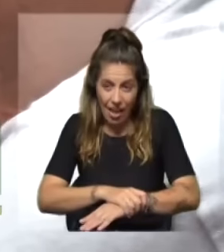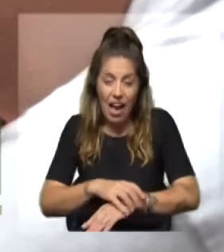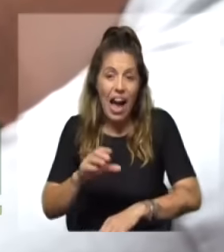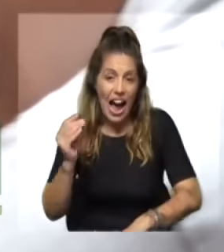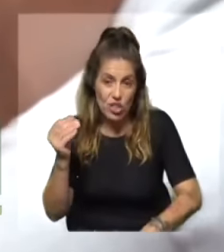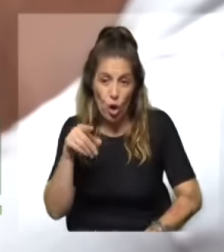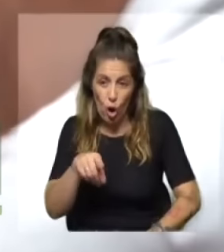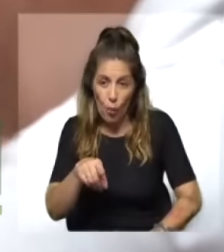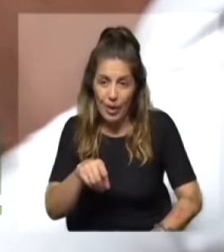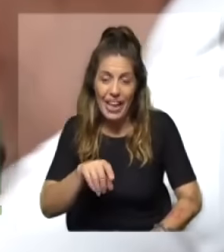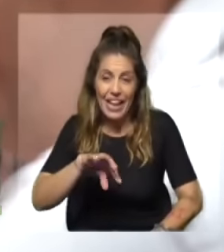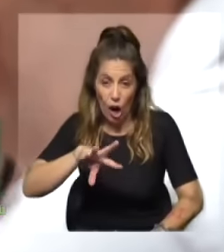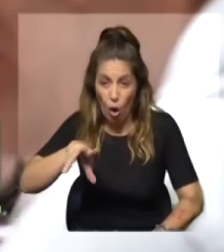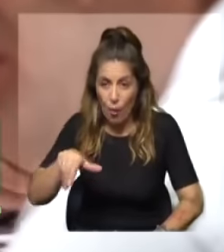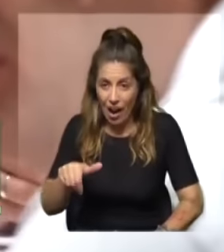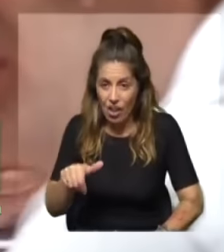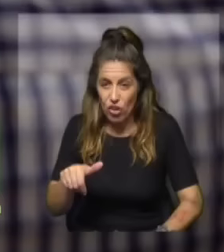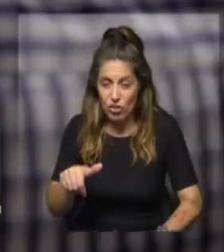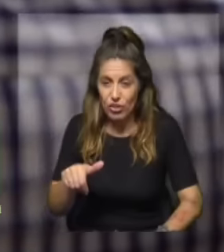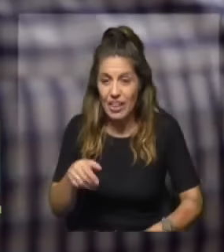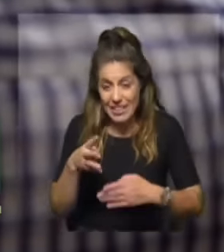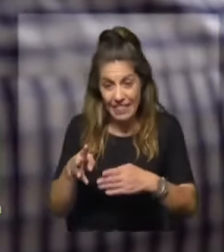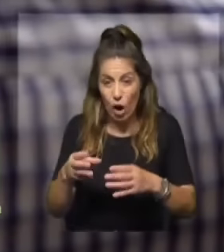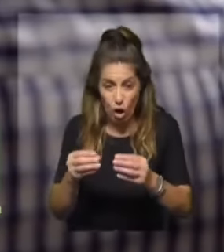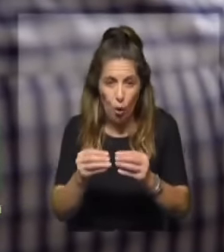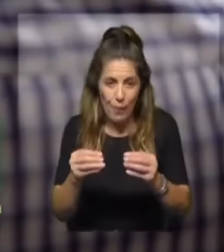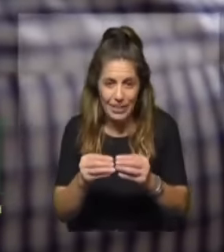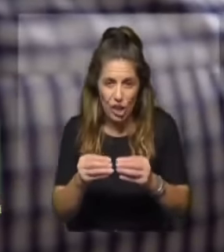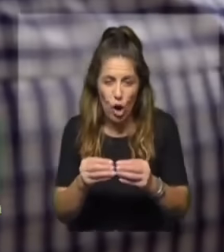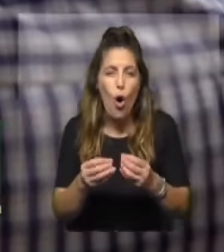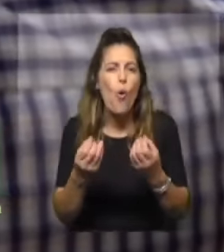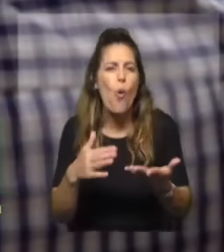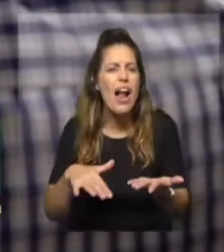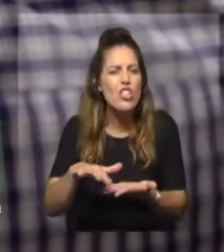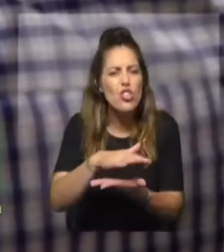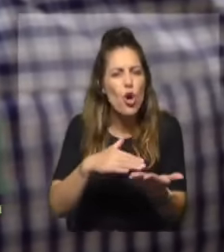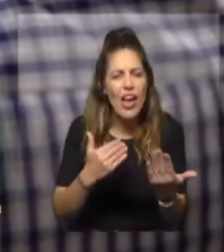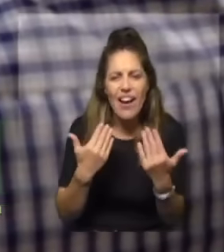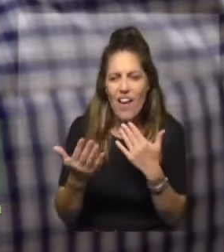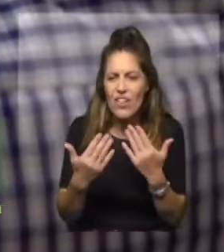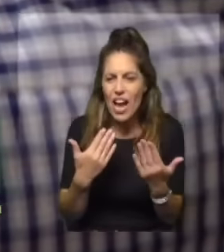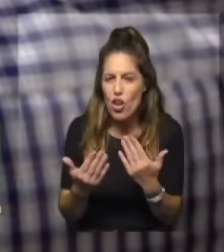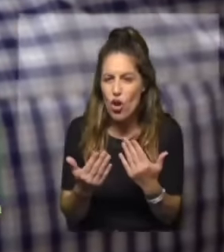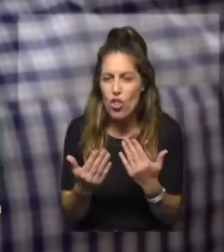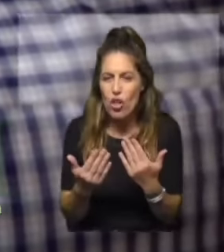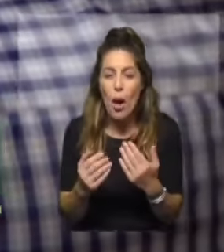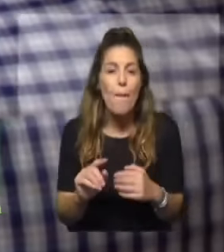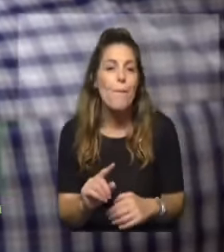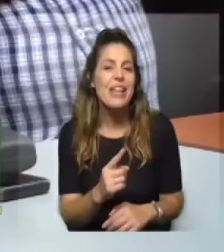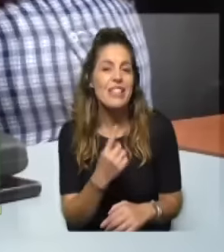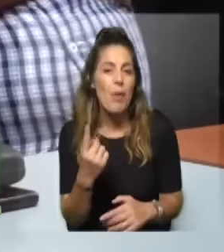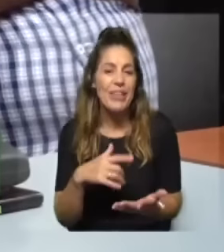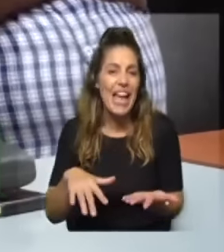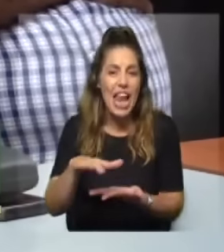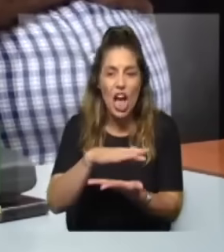gilles que que hicieron esta ese ataque al compañero Cuáles son esas zonas de las que hablaron bueno nosotros principalmente la